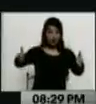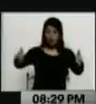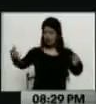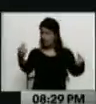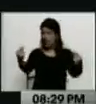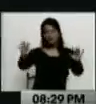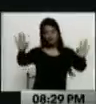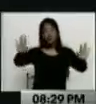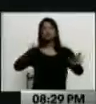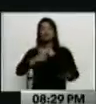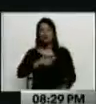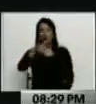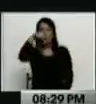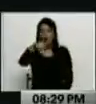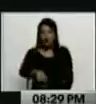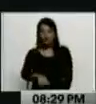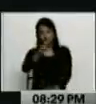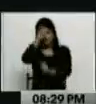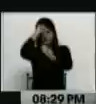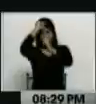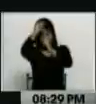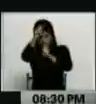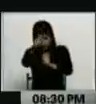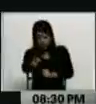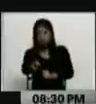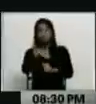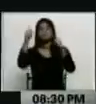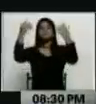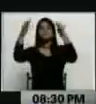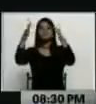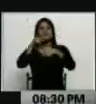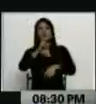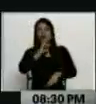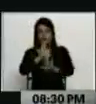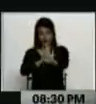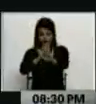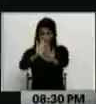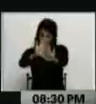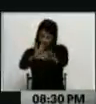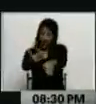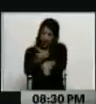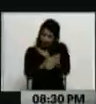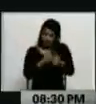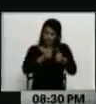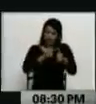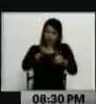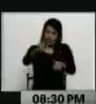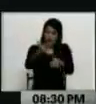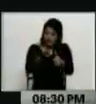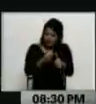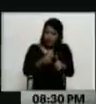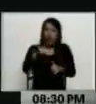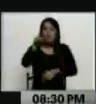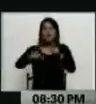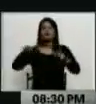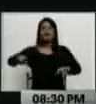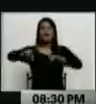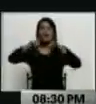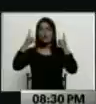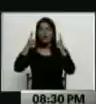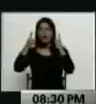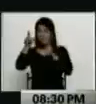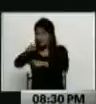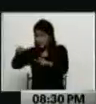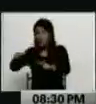zul pero bueno no importa Yo quiero hacerle un reconocimiento a los primero Prim primero que todo a los